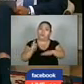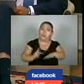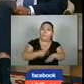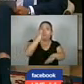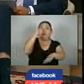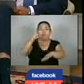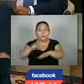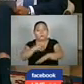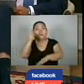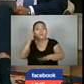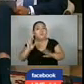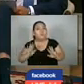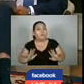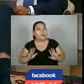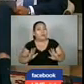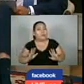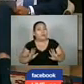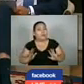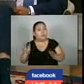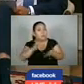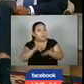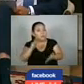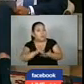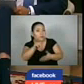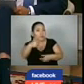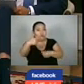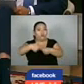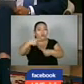abasto de este combustible.